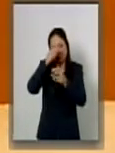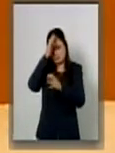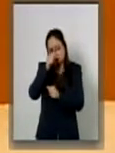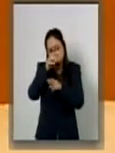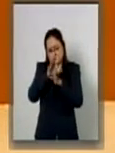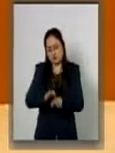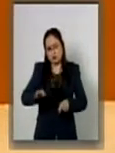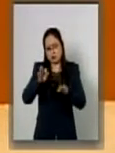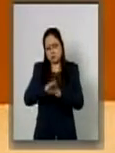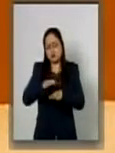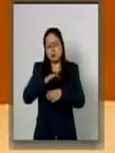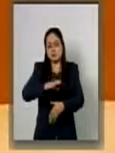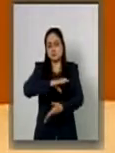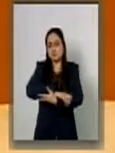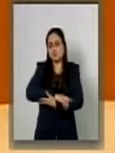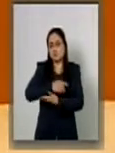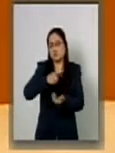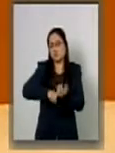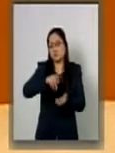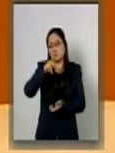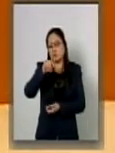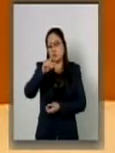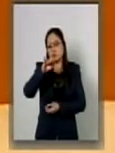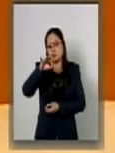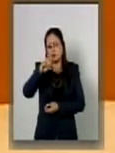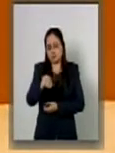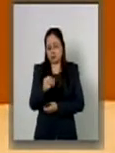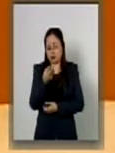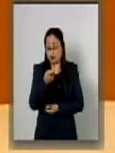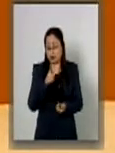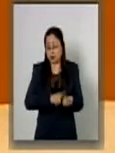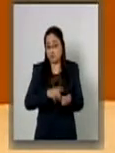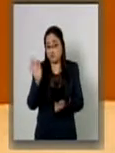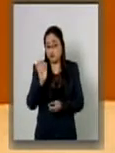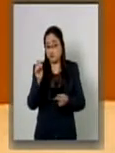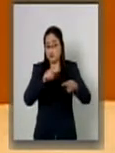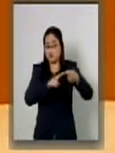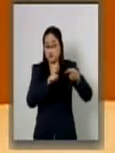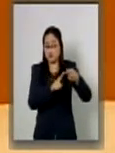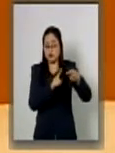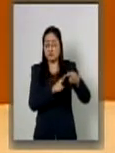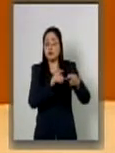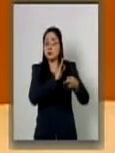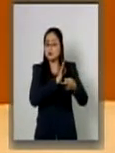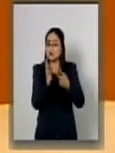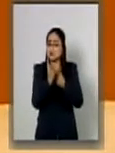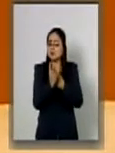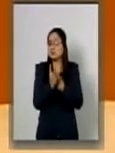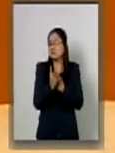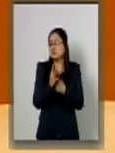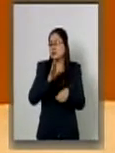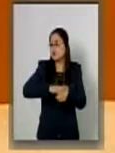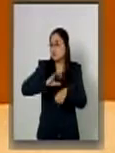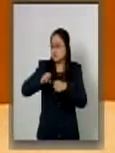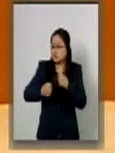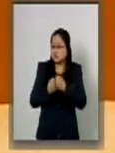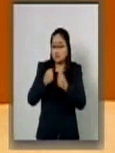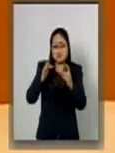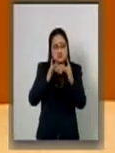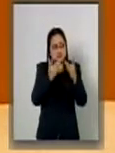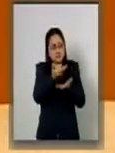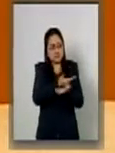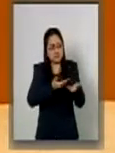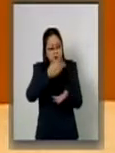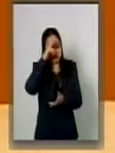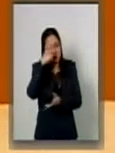Marco de la Alianza del Pacífico, que, en el caso del primero, permitirá fortalecer el acercamiento de